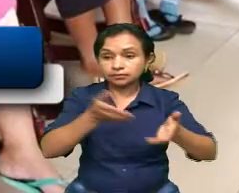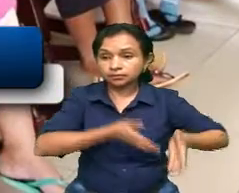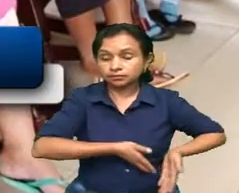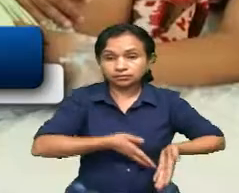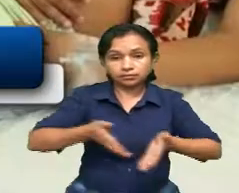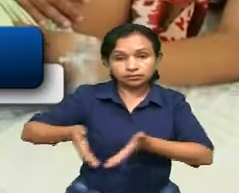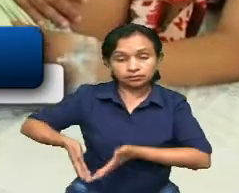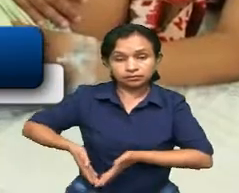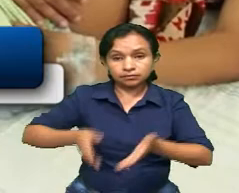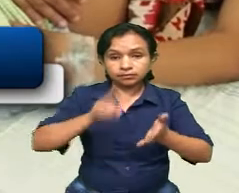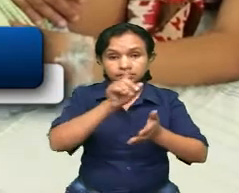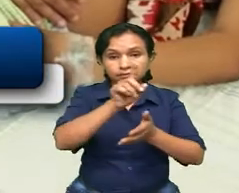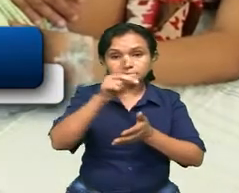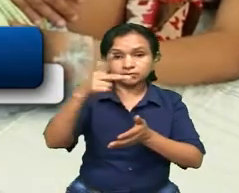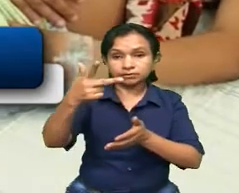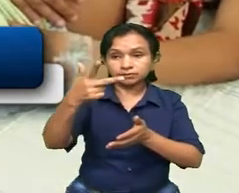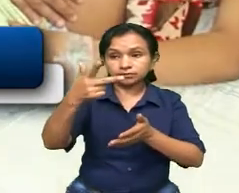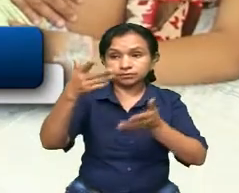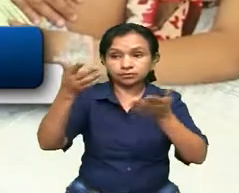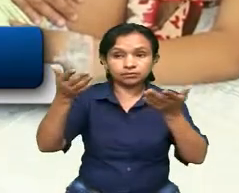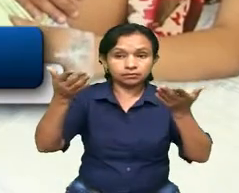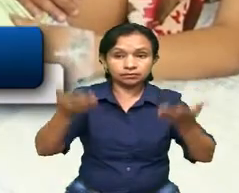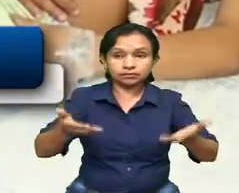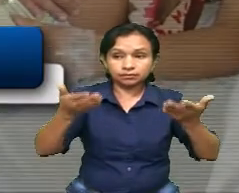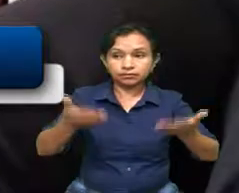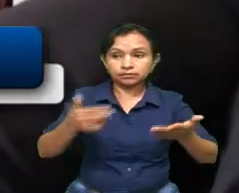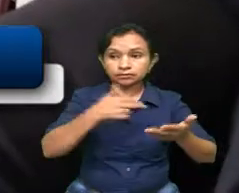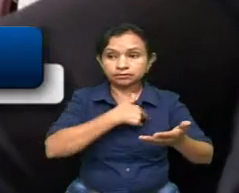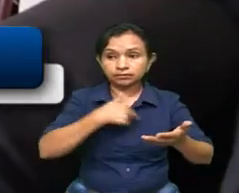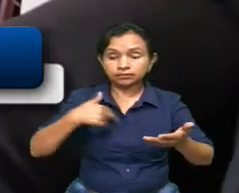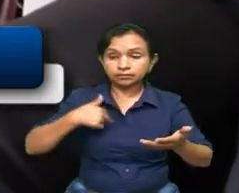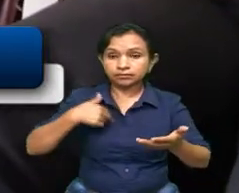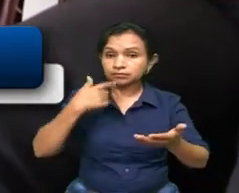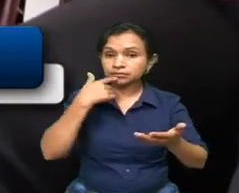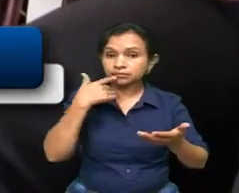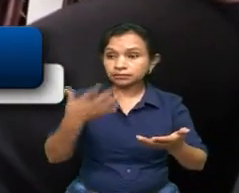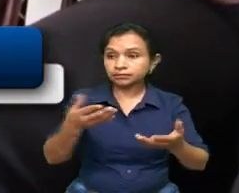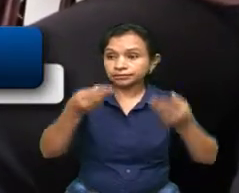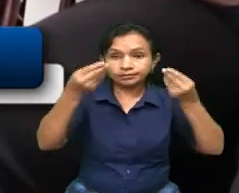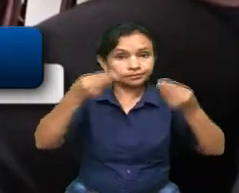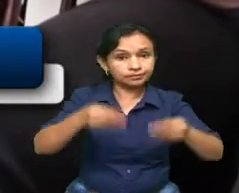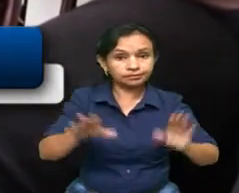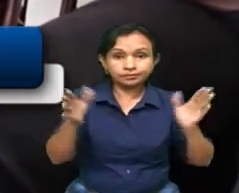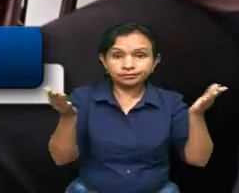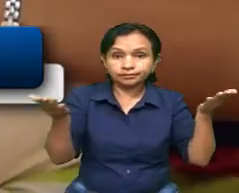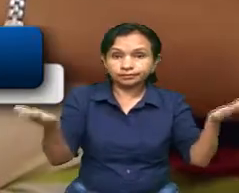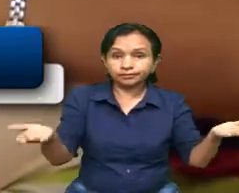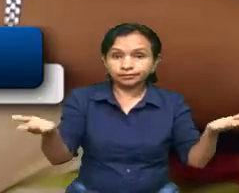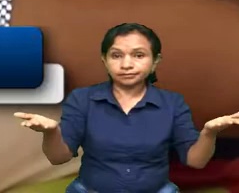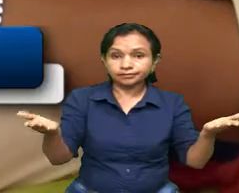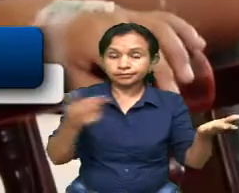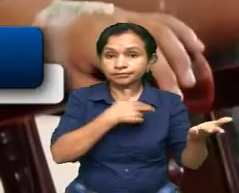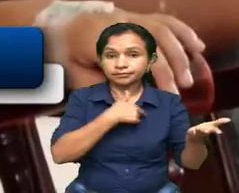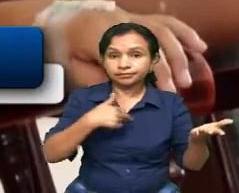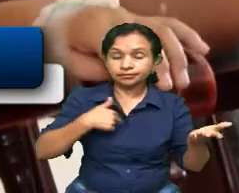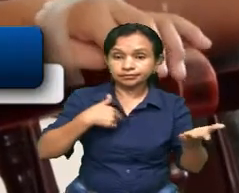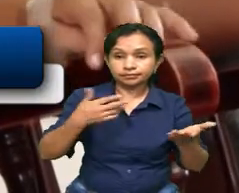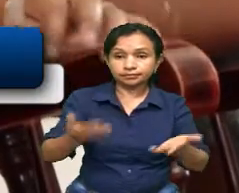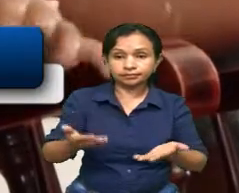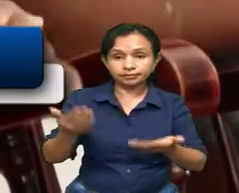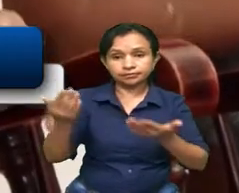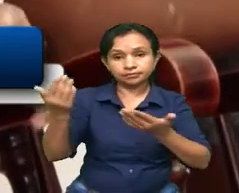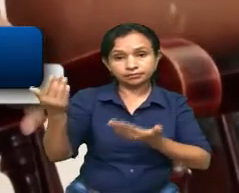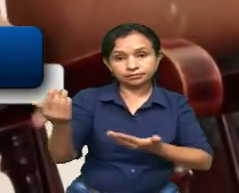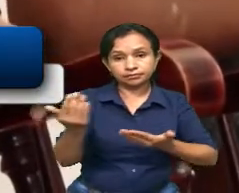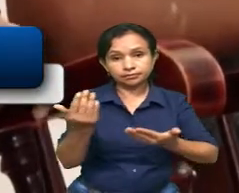subir 18 libras. O sea, no es que vamos a subir, ¿por qué? Porque eso lo perdemos Eso se sube porque los pechos de